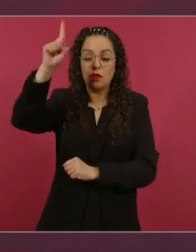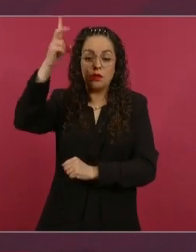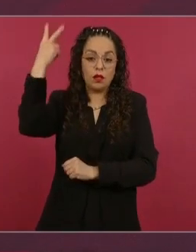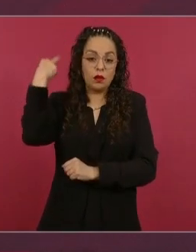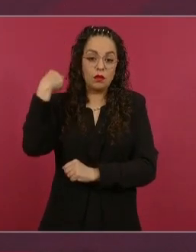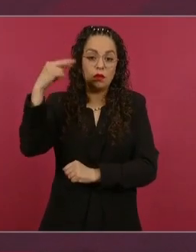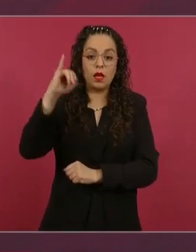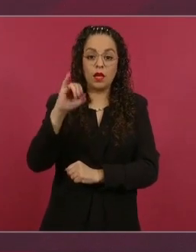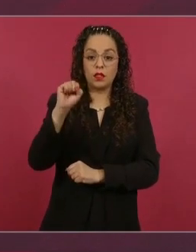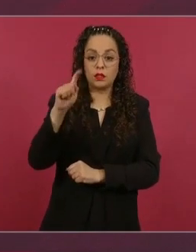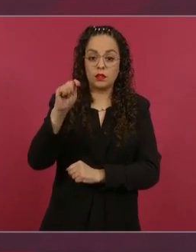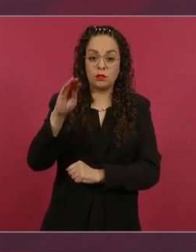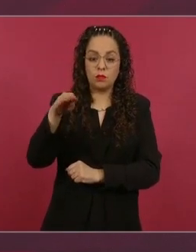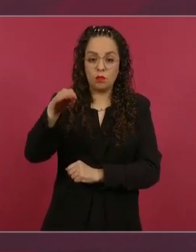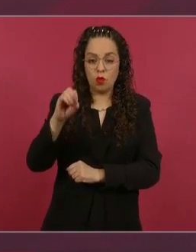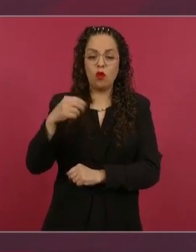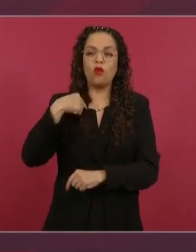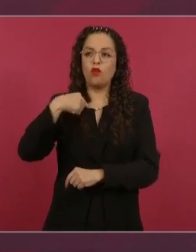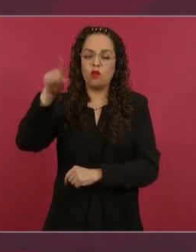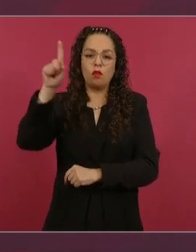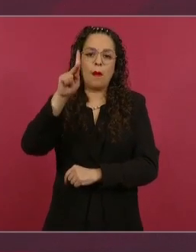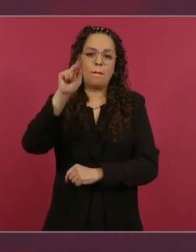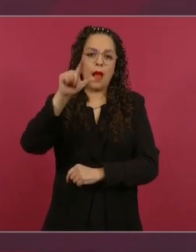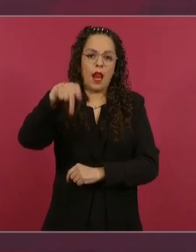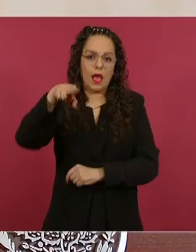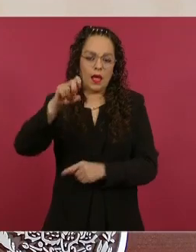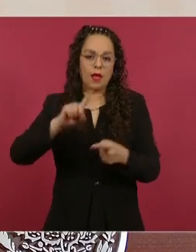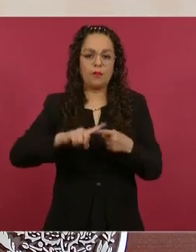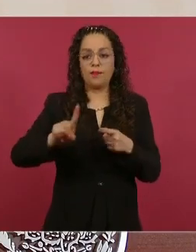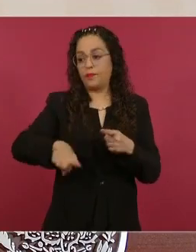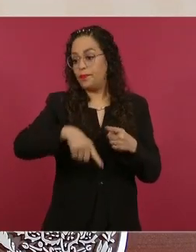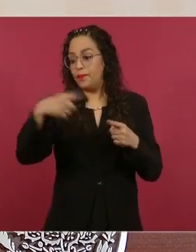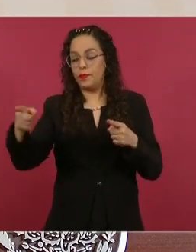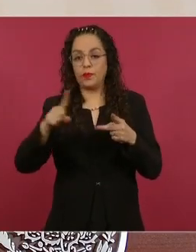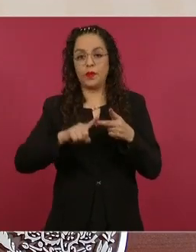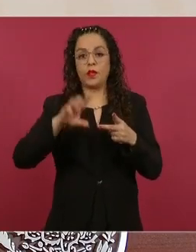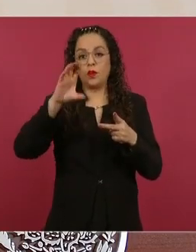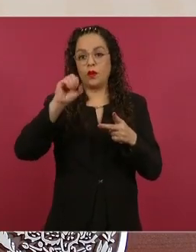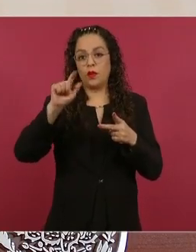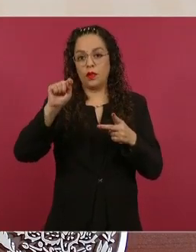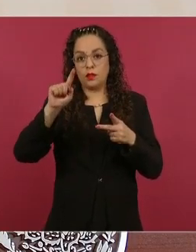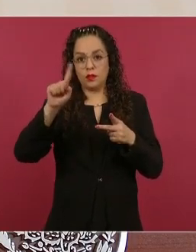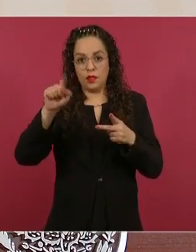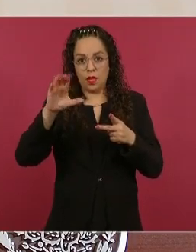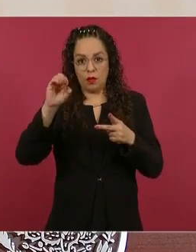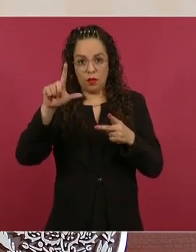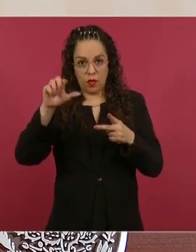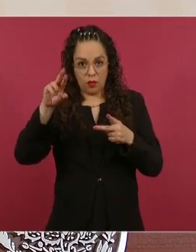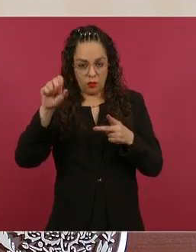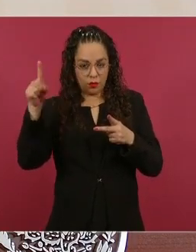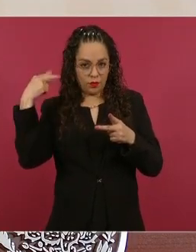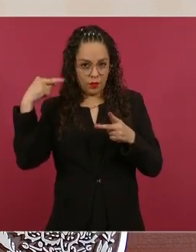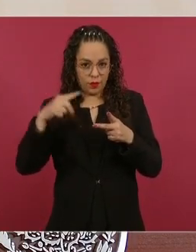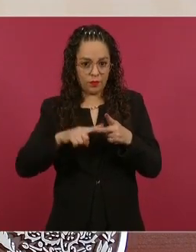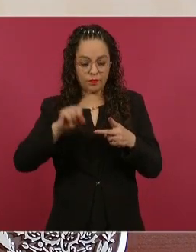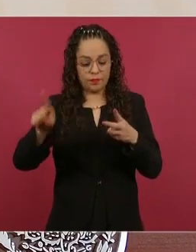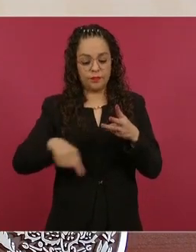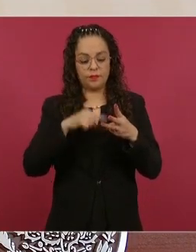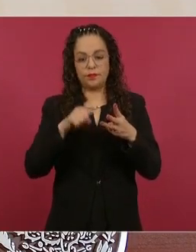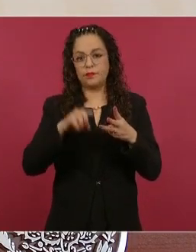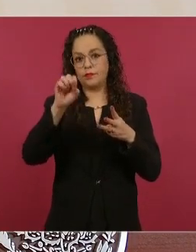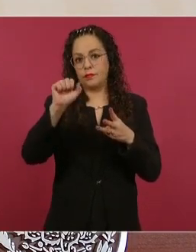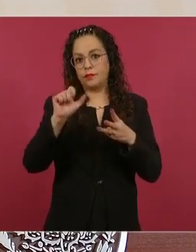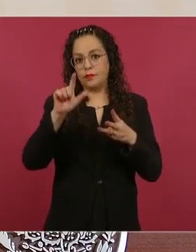voy a empezar en Palenque, voy a Coatzacoalcos, luego voy a Salina Cruz.